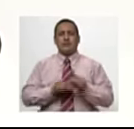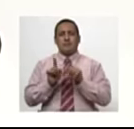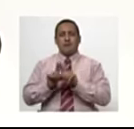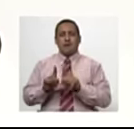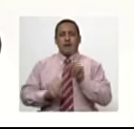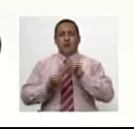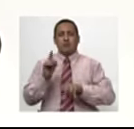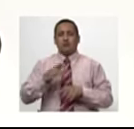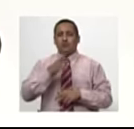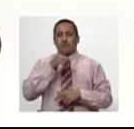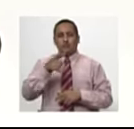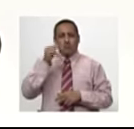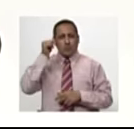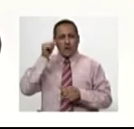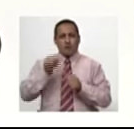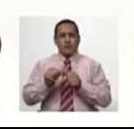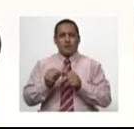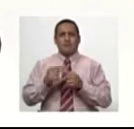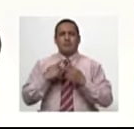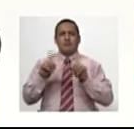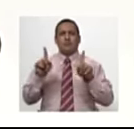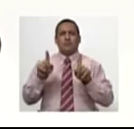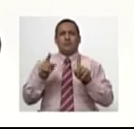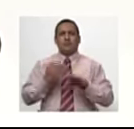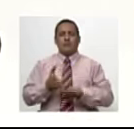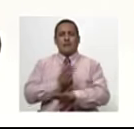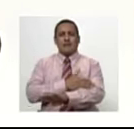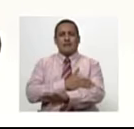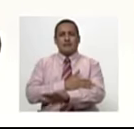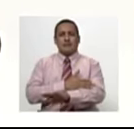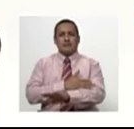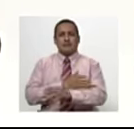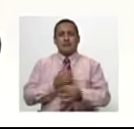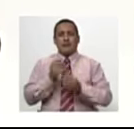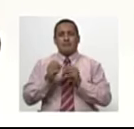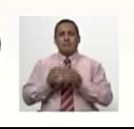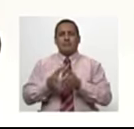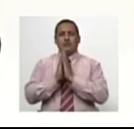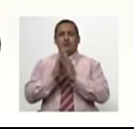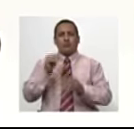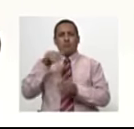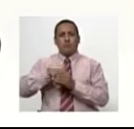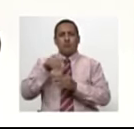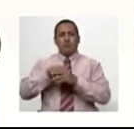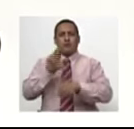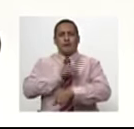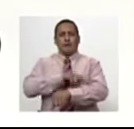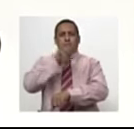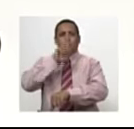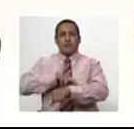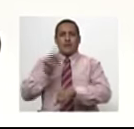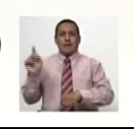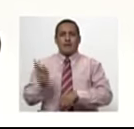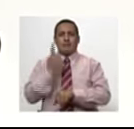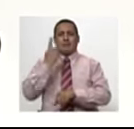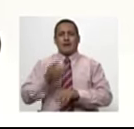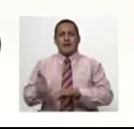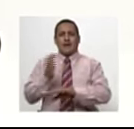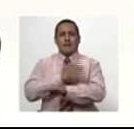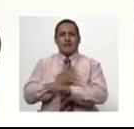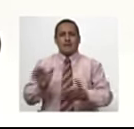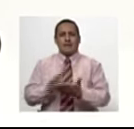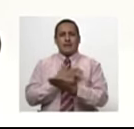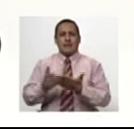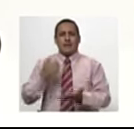Incluso, yo no sé si tú te acuerdas, pero cuando se convocó elecciones regionales la primera vez, todavía no